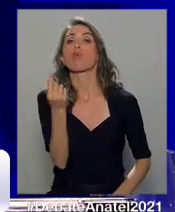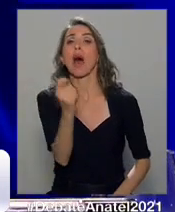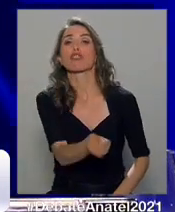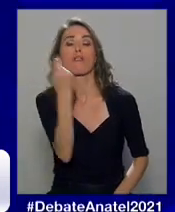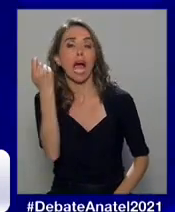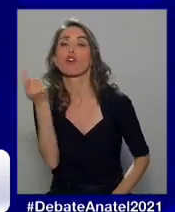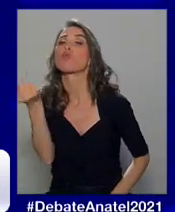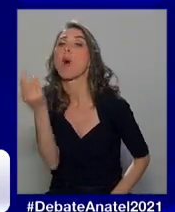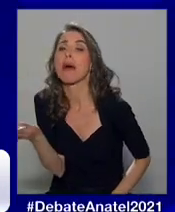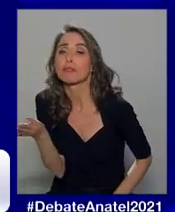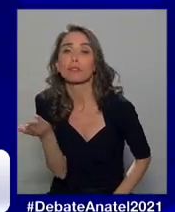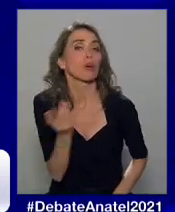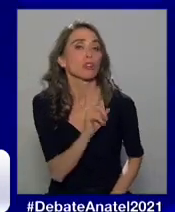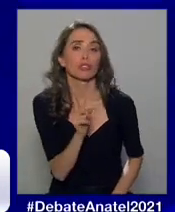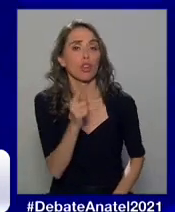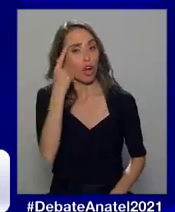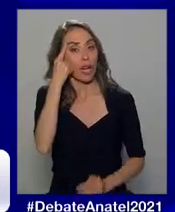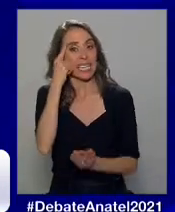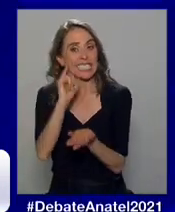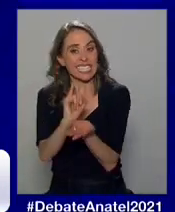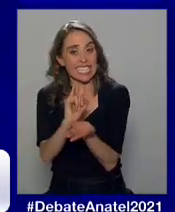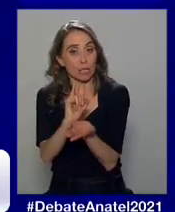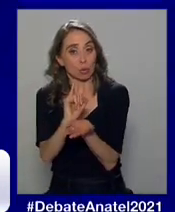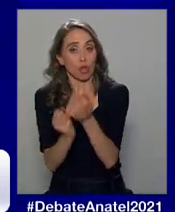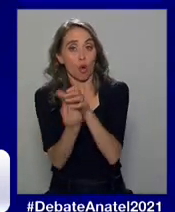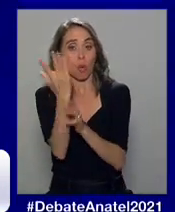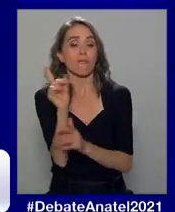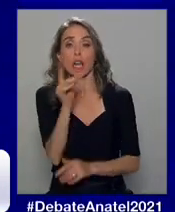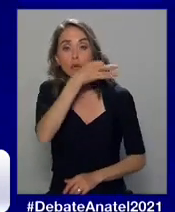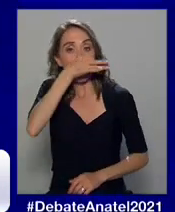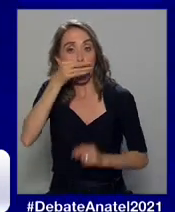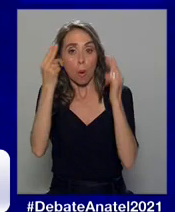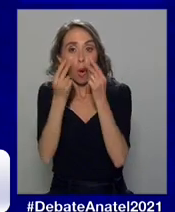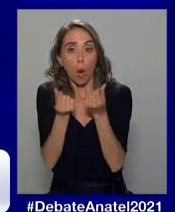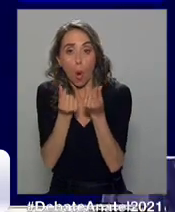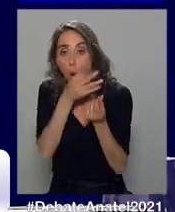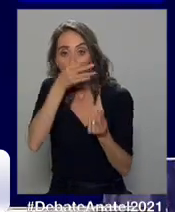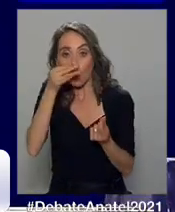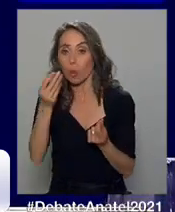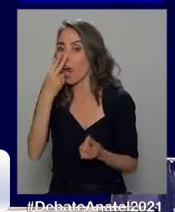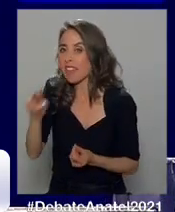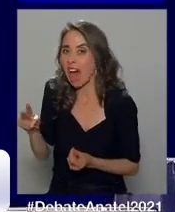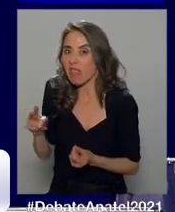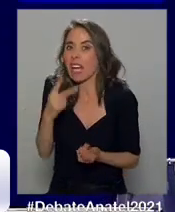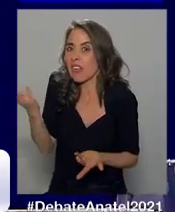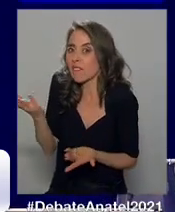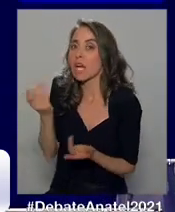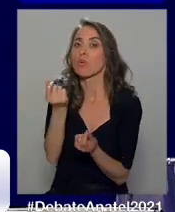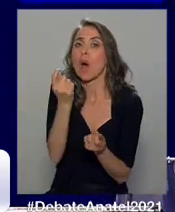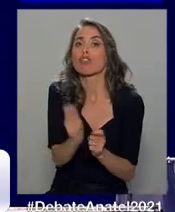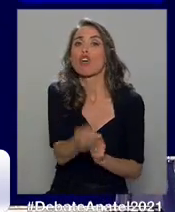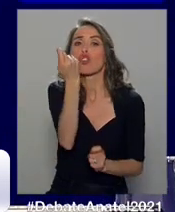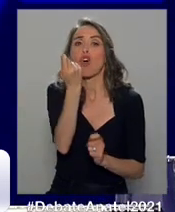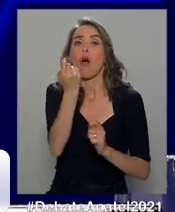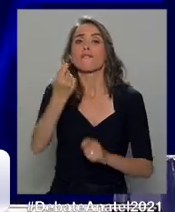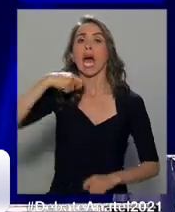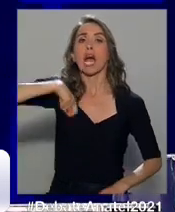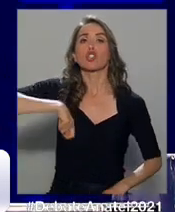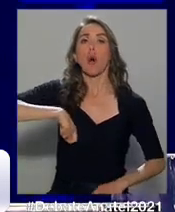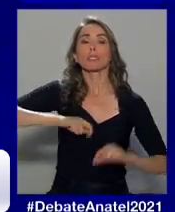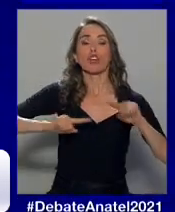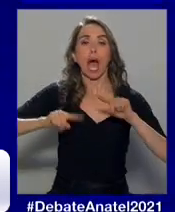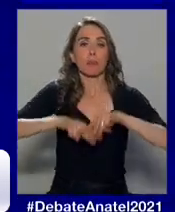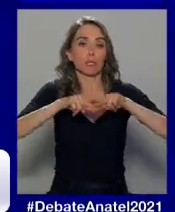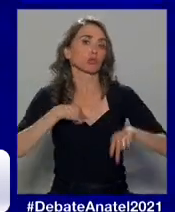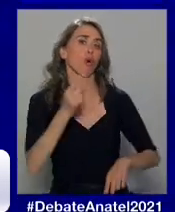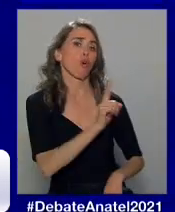No, nosotros estamos pensando en una institución sin fines de lucro. No, pero ¿qué tiene que ver los fines de lucro con cuánto va a cobrar por la administración? O sea, Matías, yo